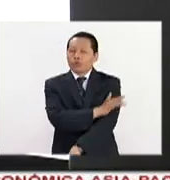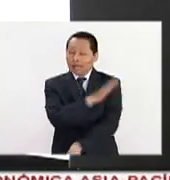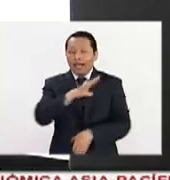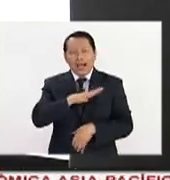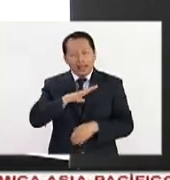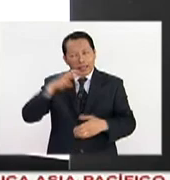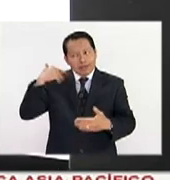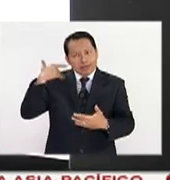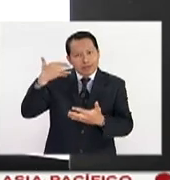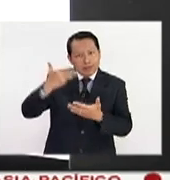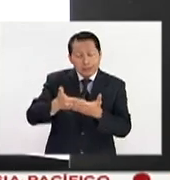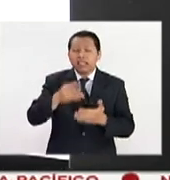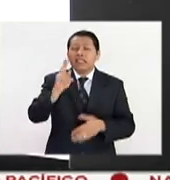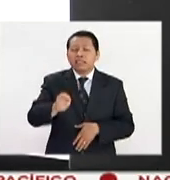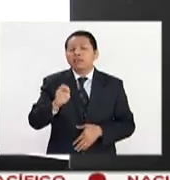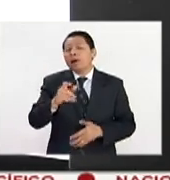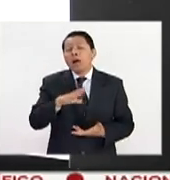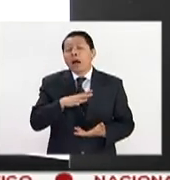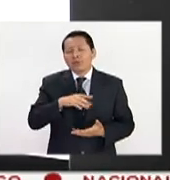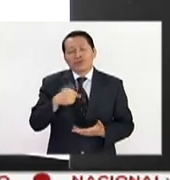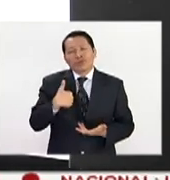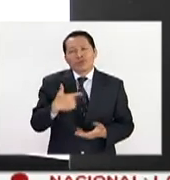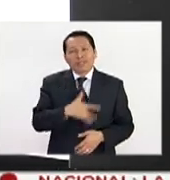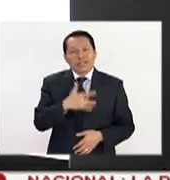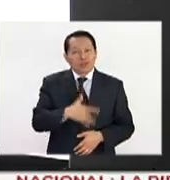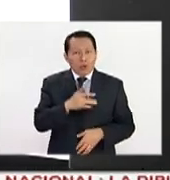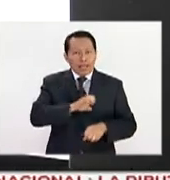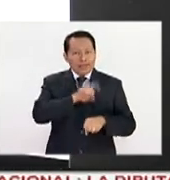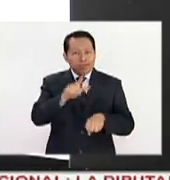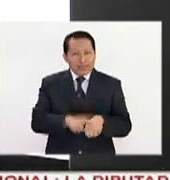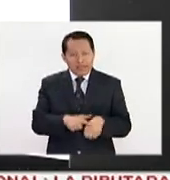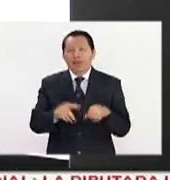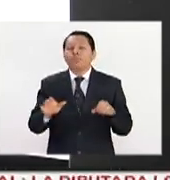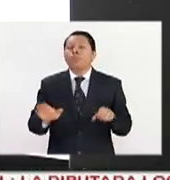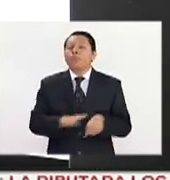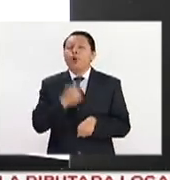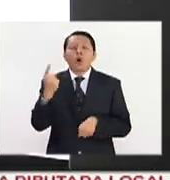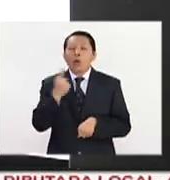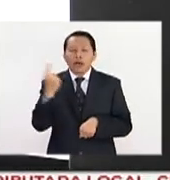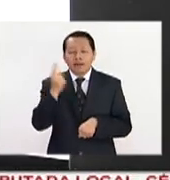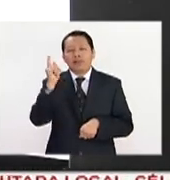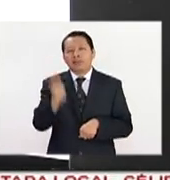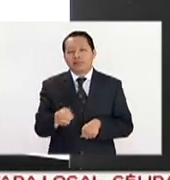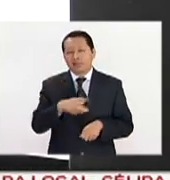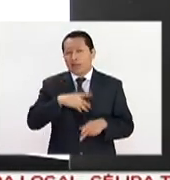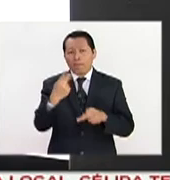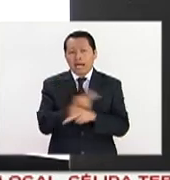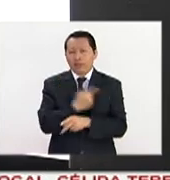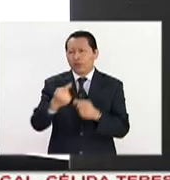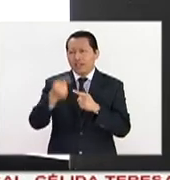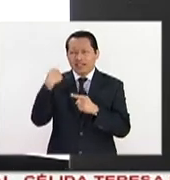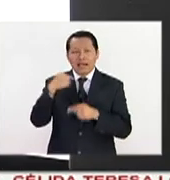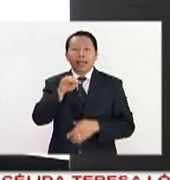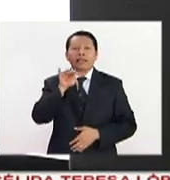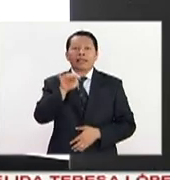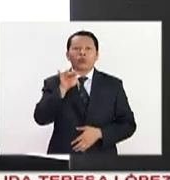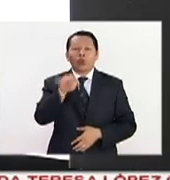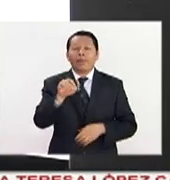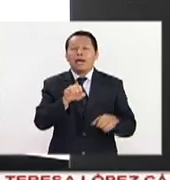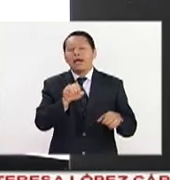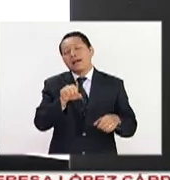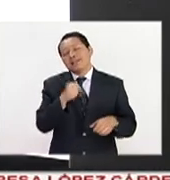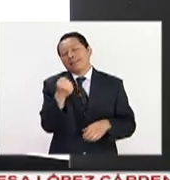viene un encuentro particularmente muy especial, porque creo que a raíz de lo que sucedió el pasado 19 de